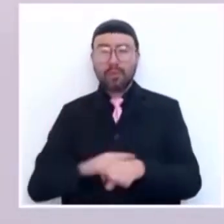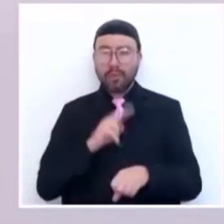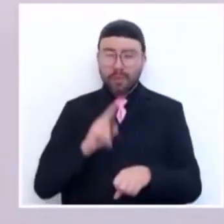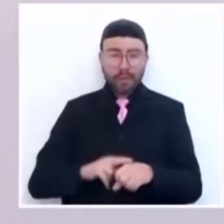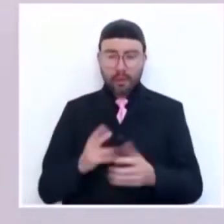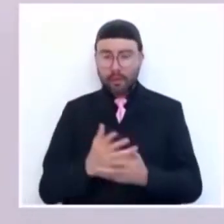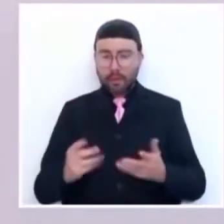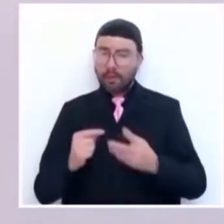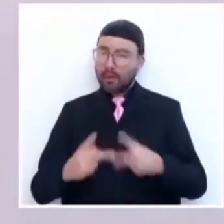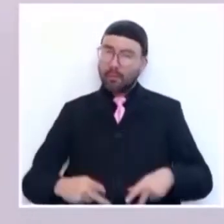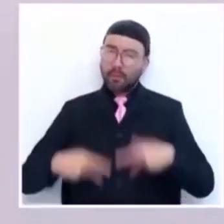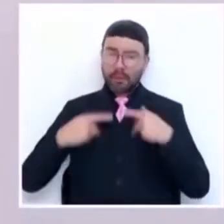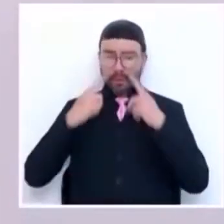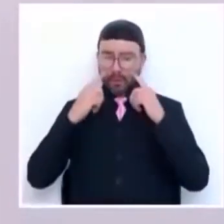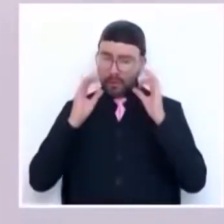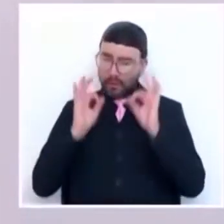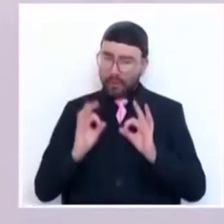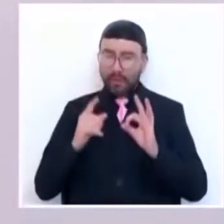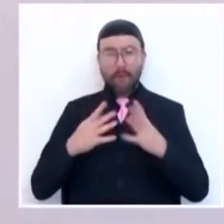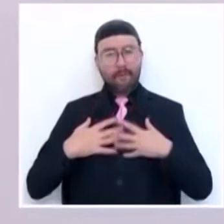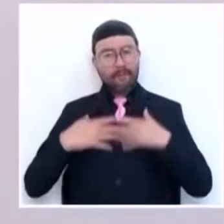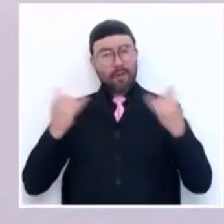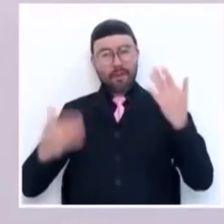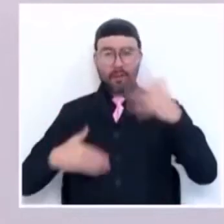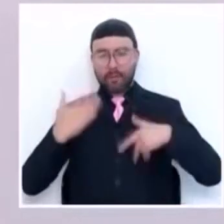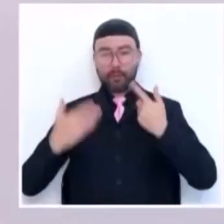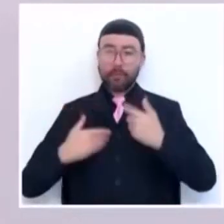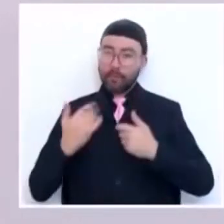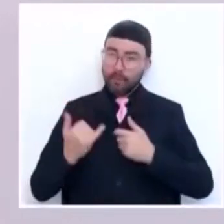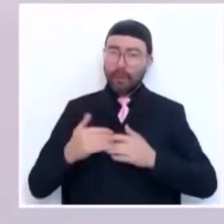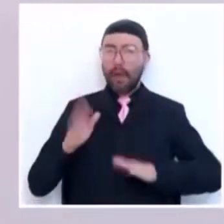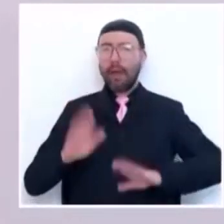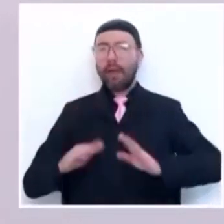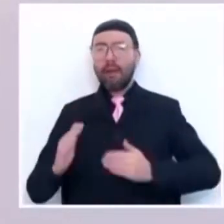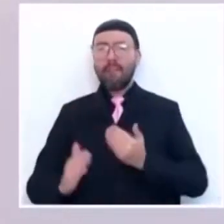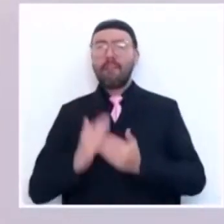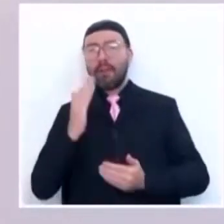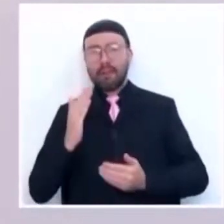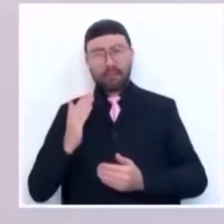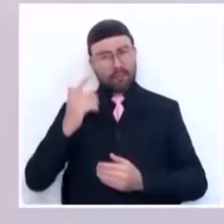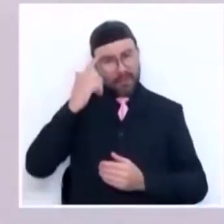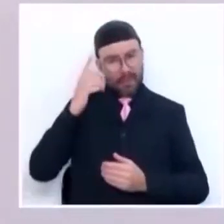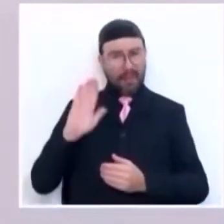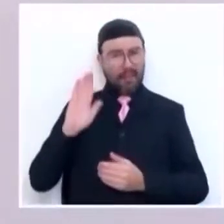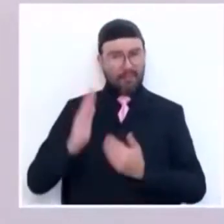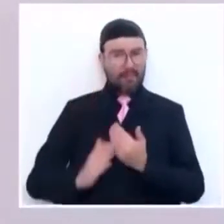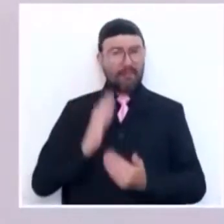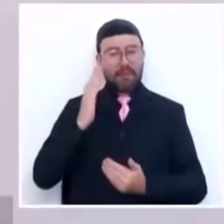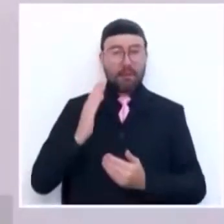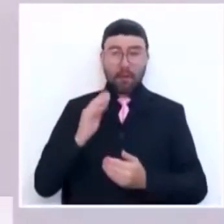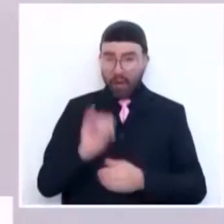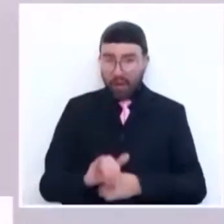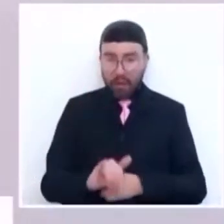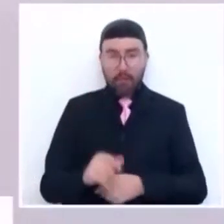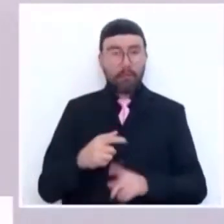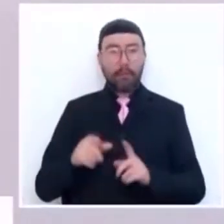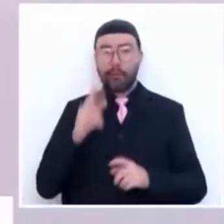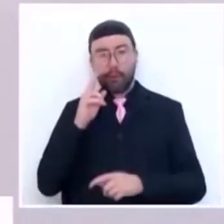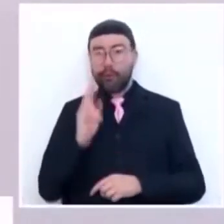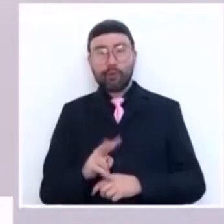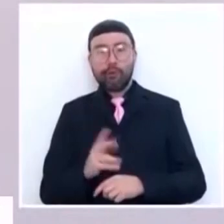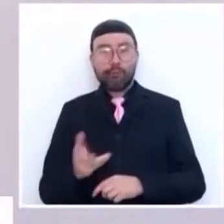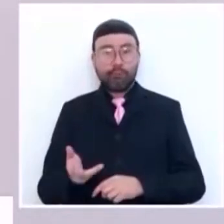vida plena, feliz y saludable. A veces es más fácil de lo que pensamos, está ahí, pero no lo vemos.